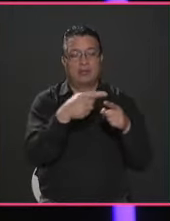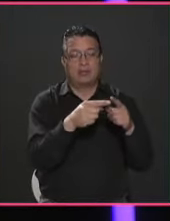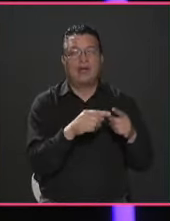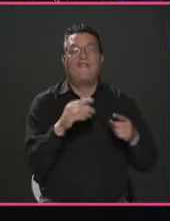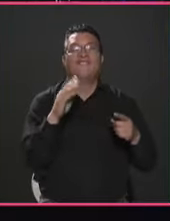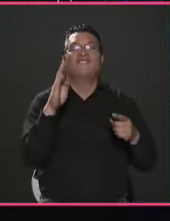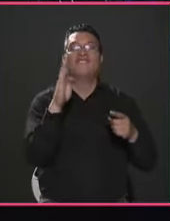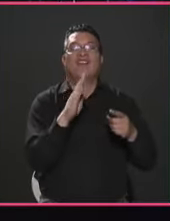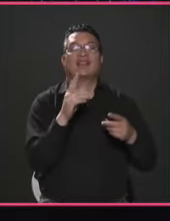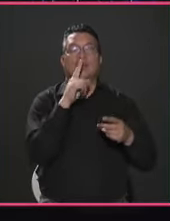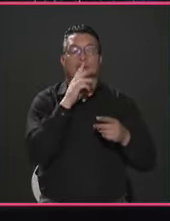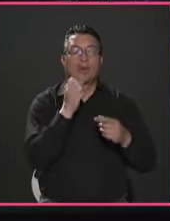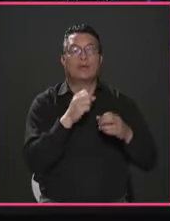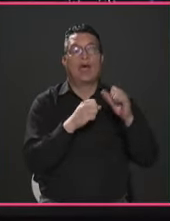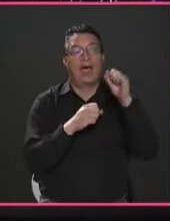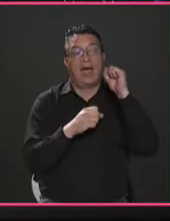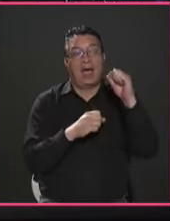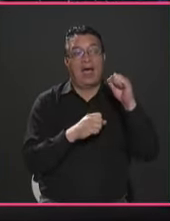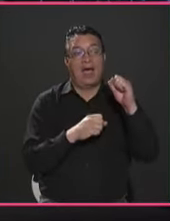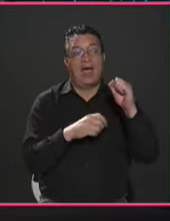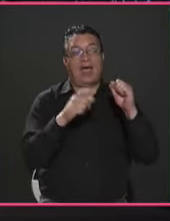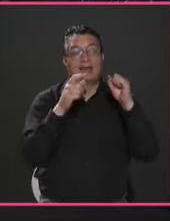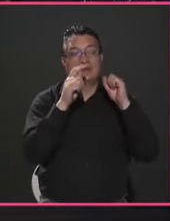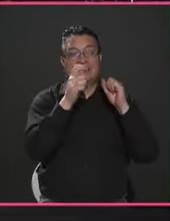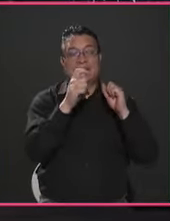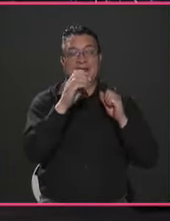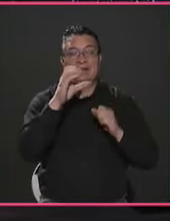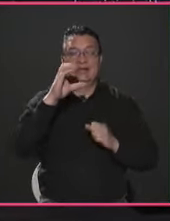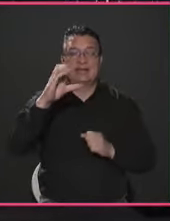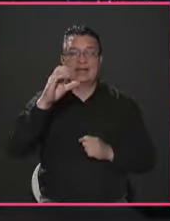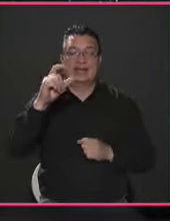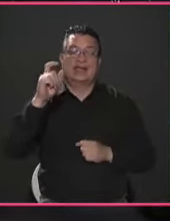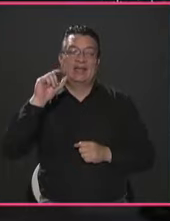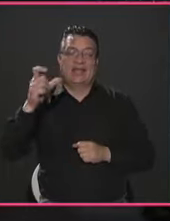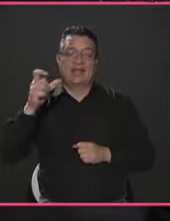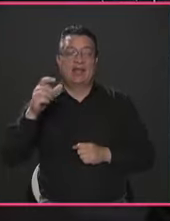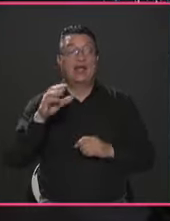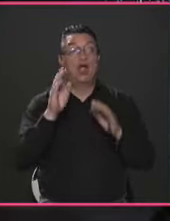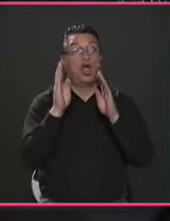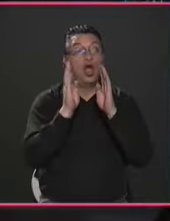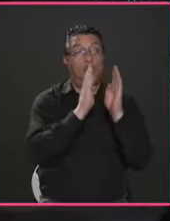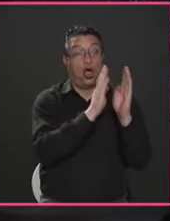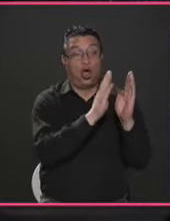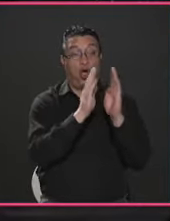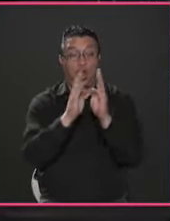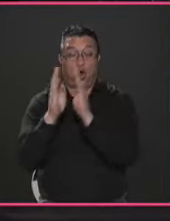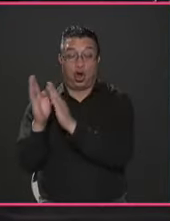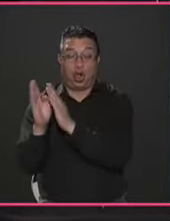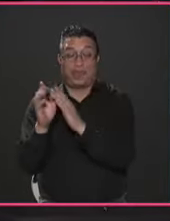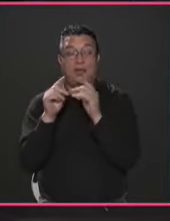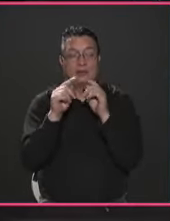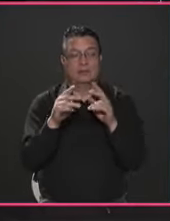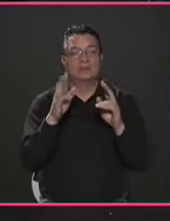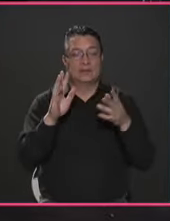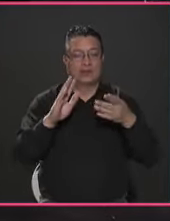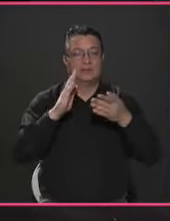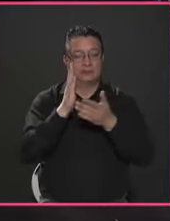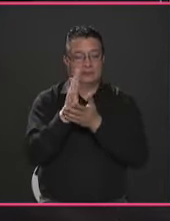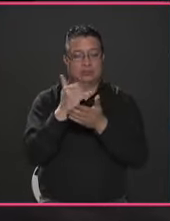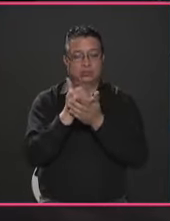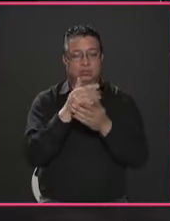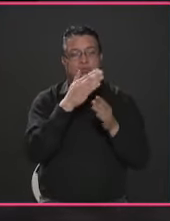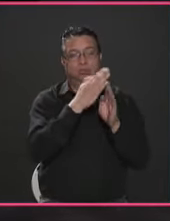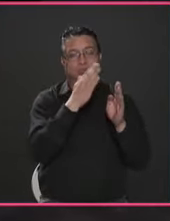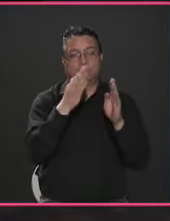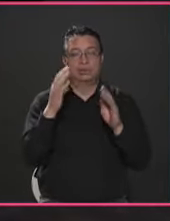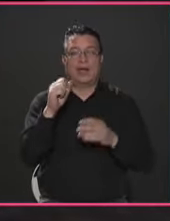conocemos como las letras a t c G y el orden en el cual estas están organizadas a través